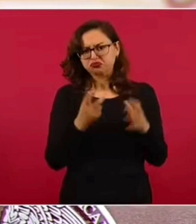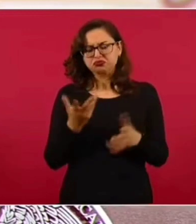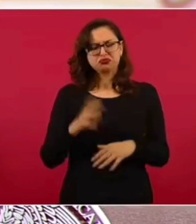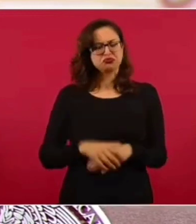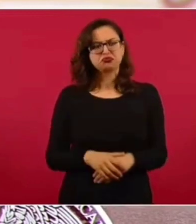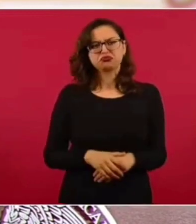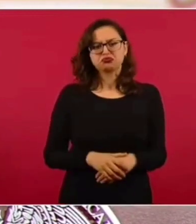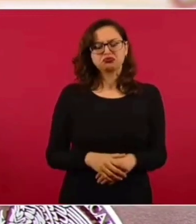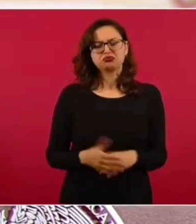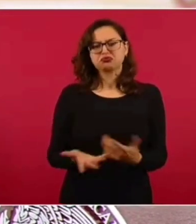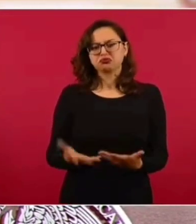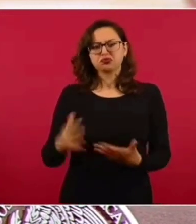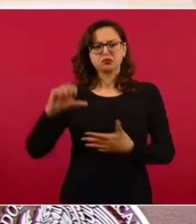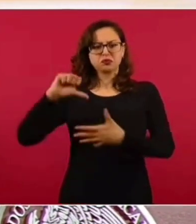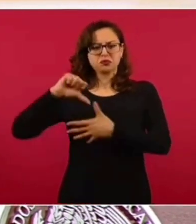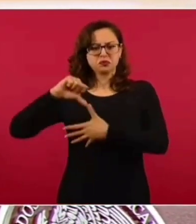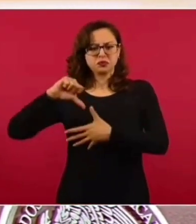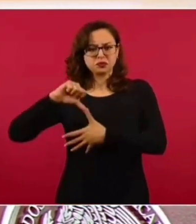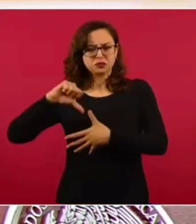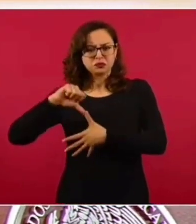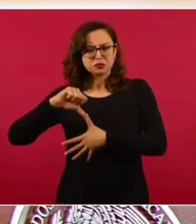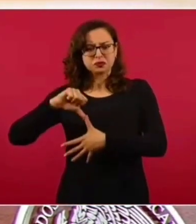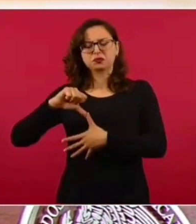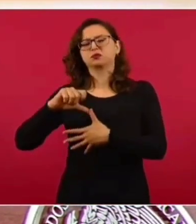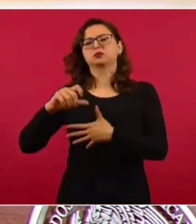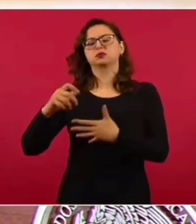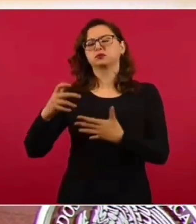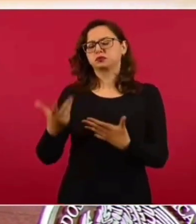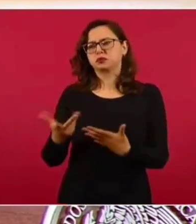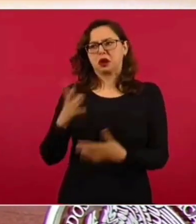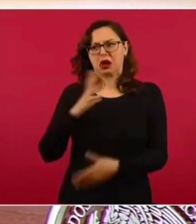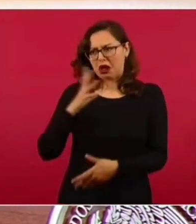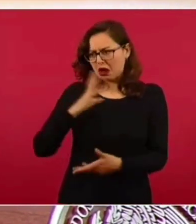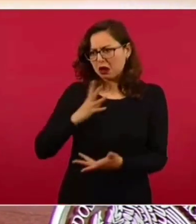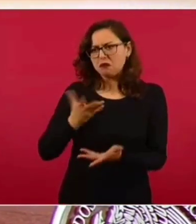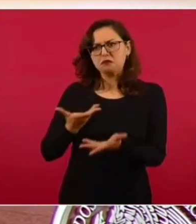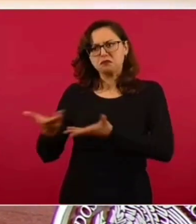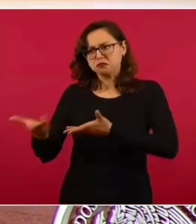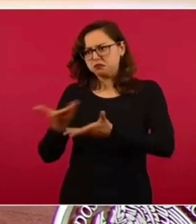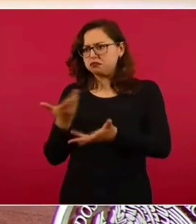América del Sur, del Cono Sur,